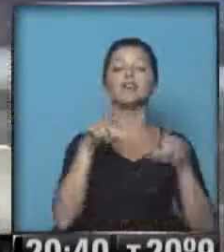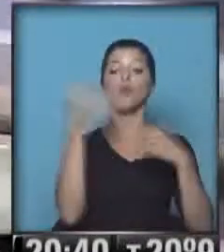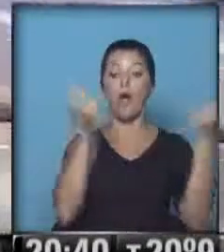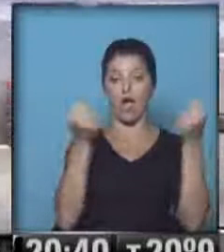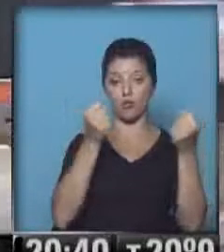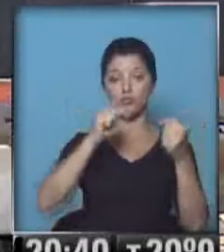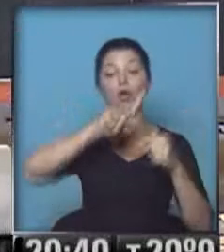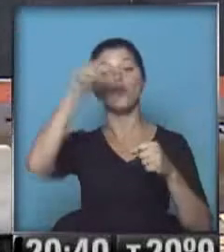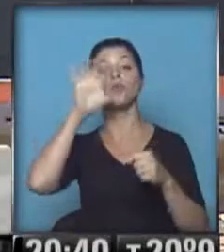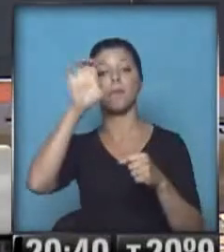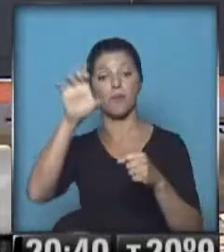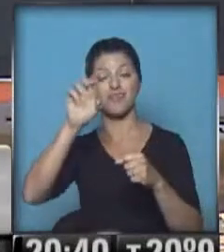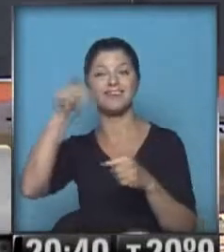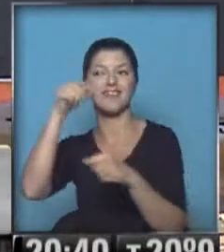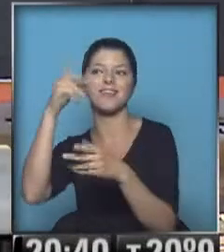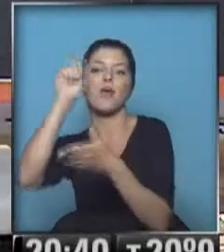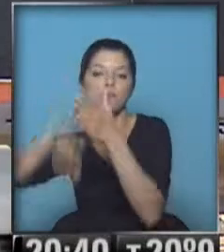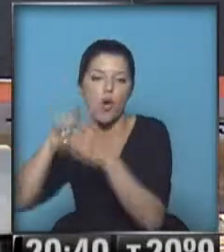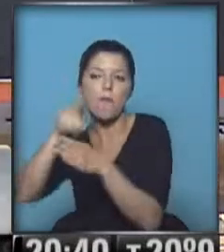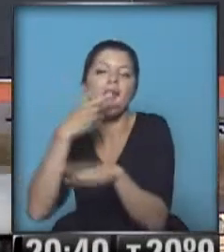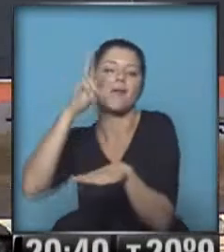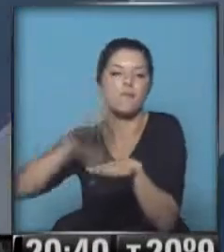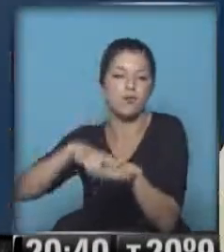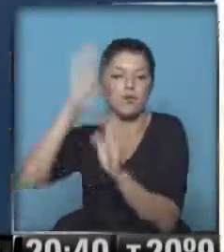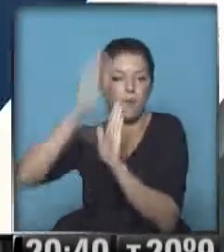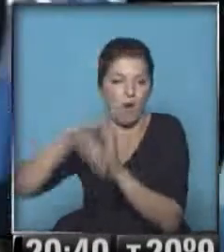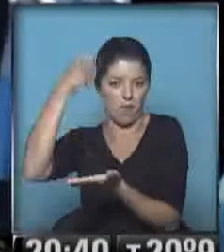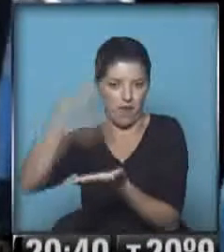fuera de la provincia para pagar menos impuestos.